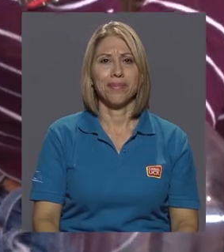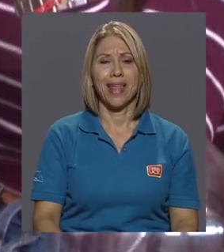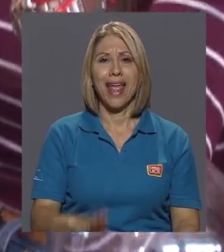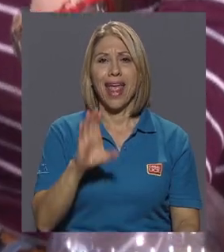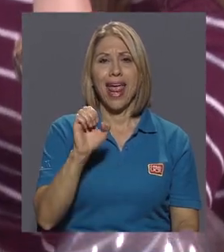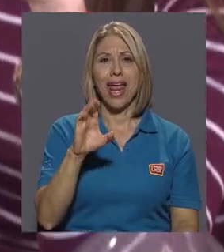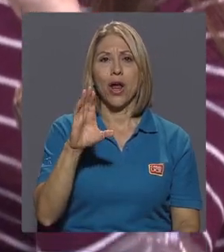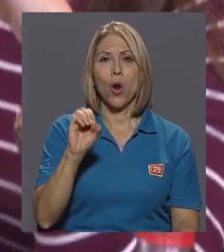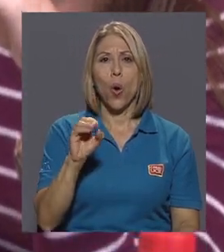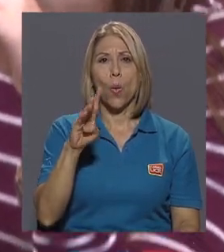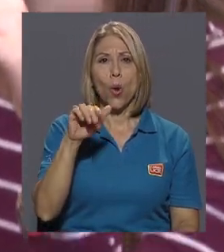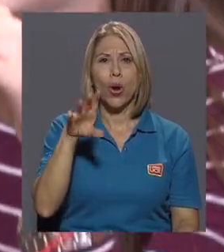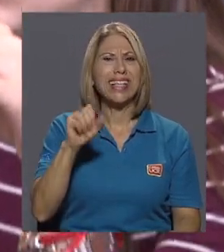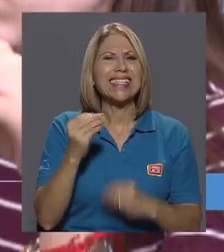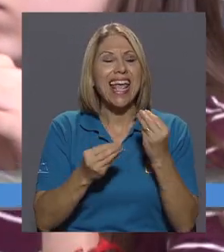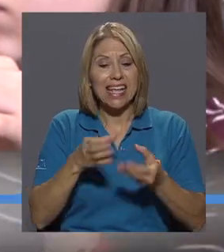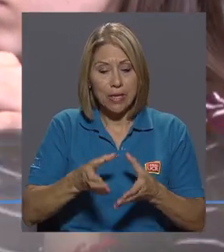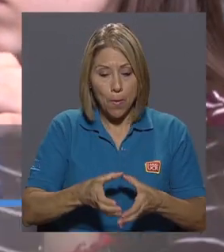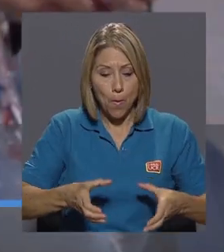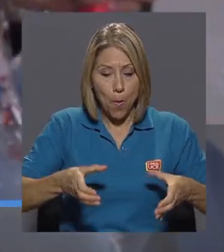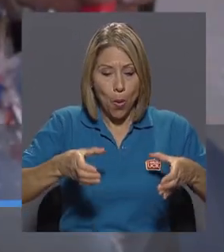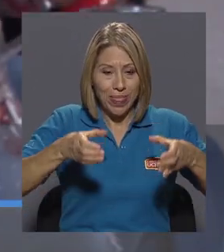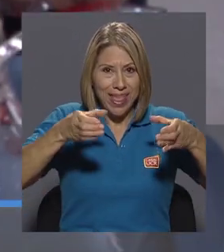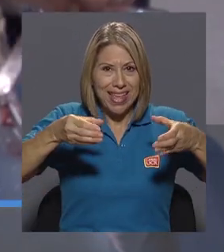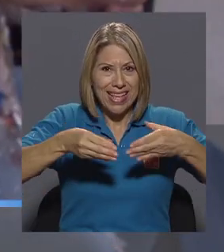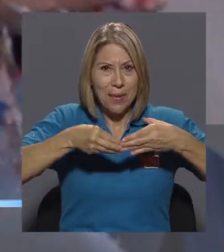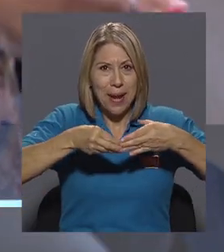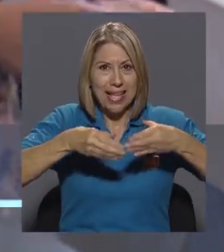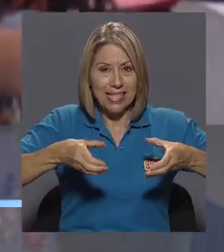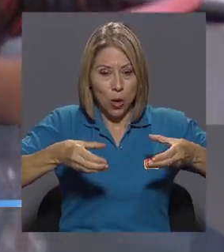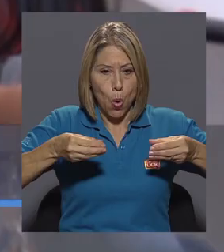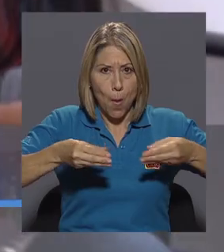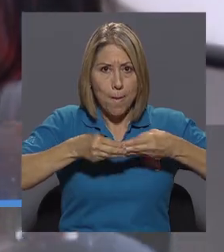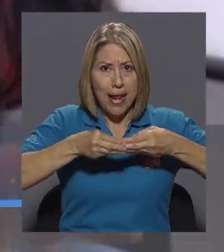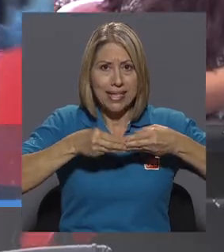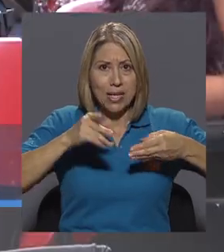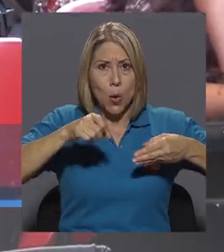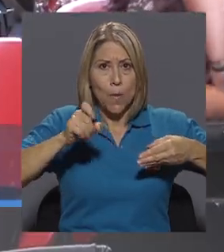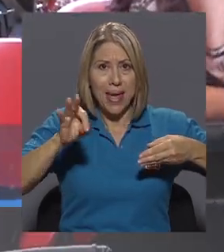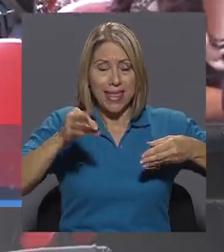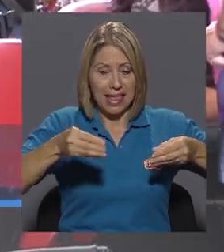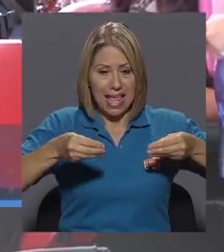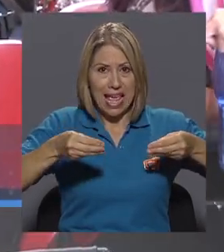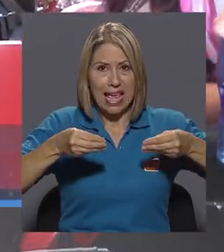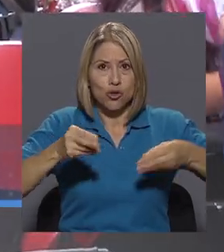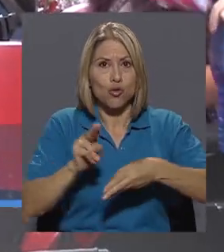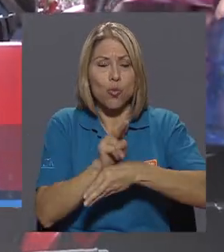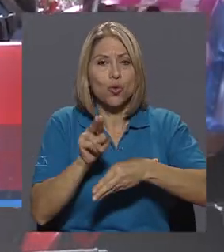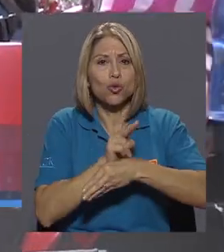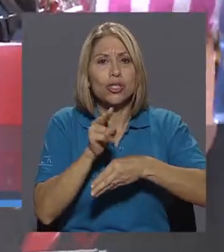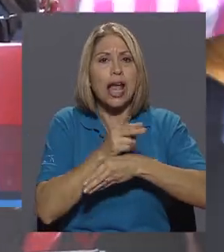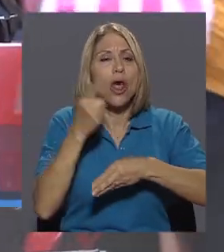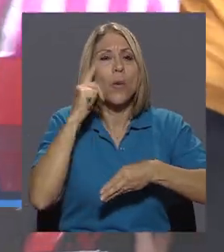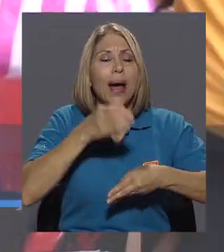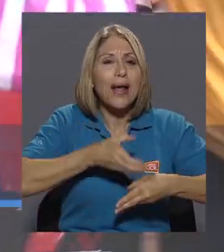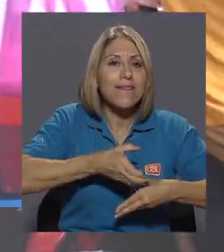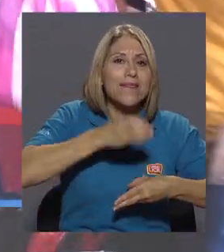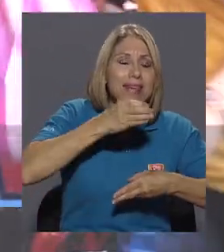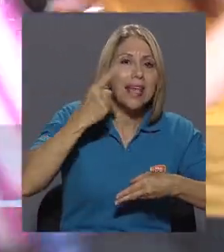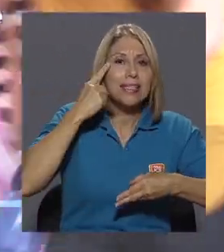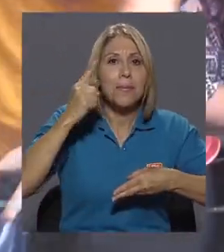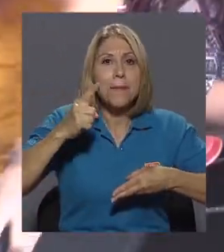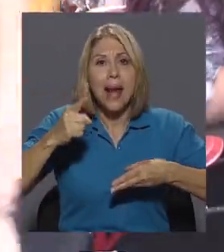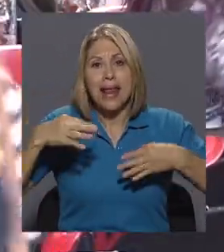Los ecobloques son botellas de plástico PET, que es un tipo de plástico muy usado en envases de bebidas y